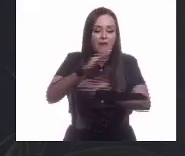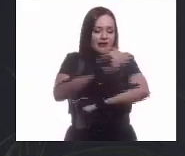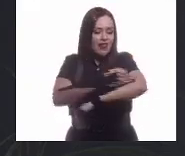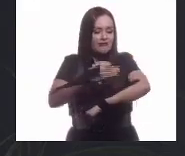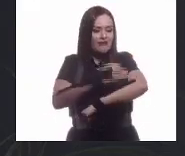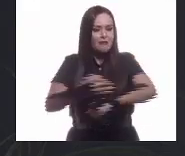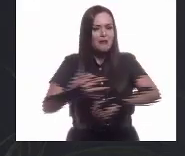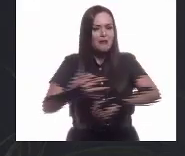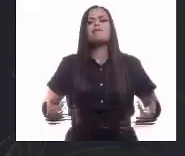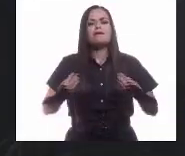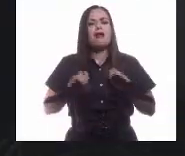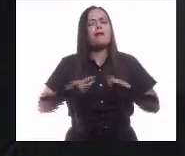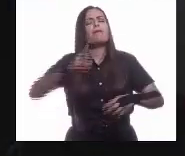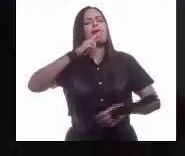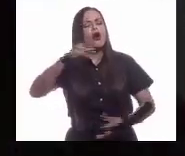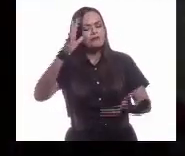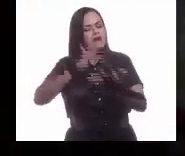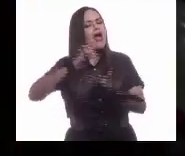mejor. Gracias.